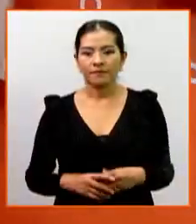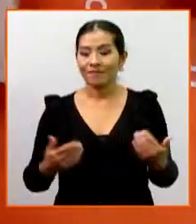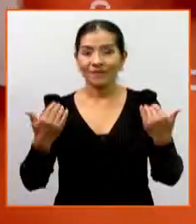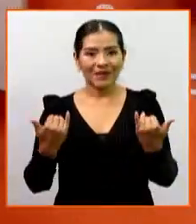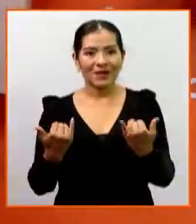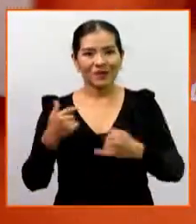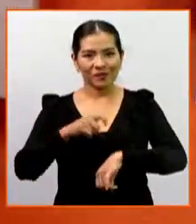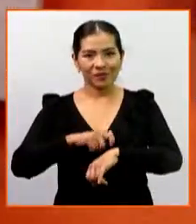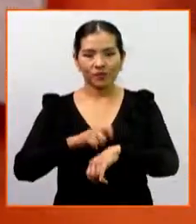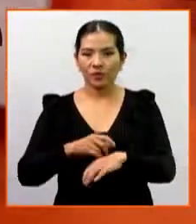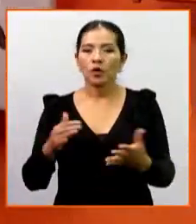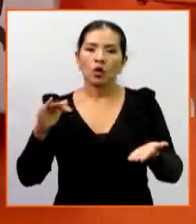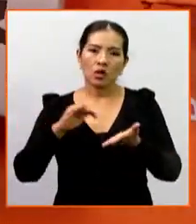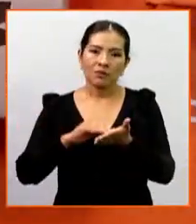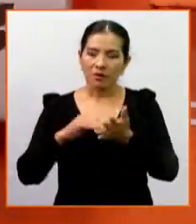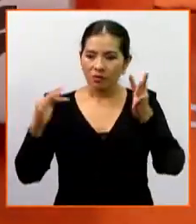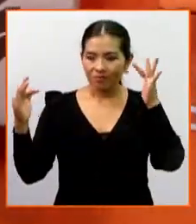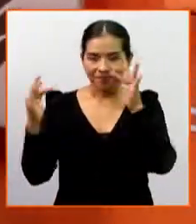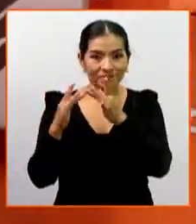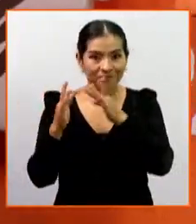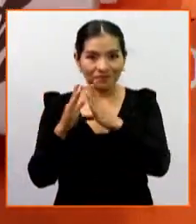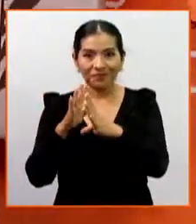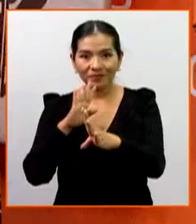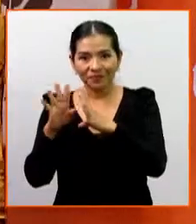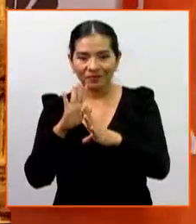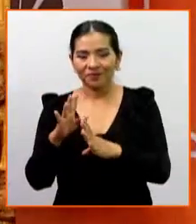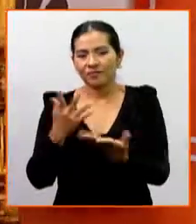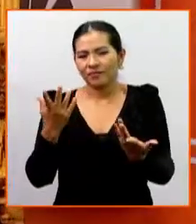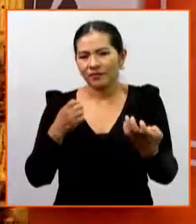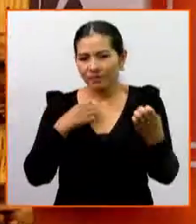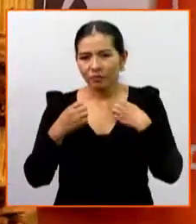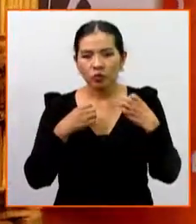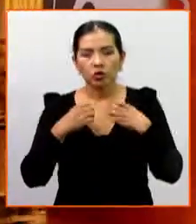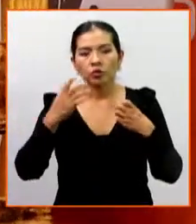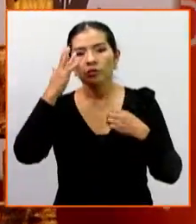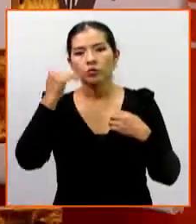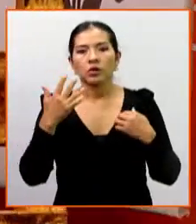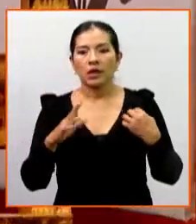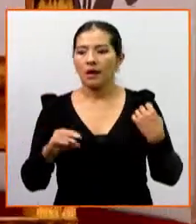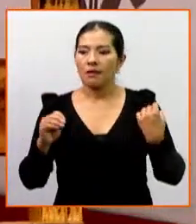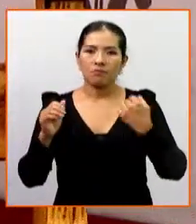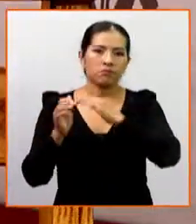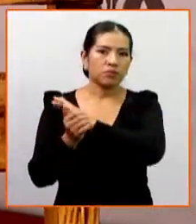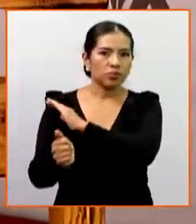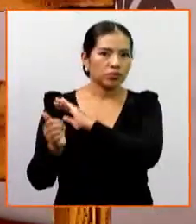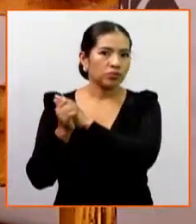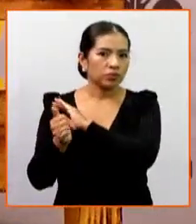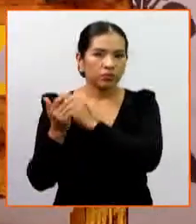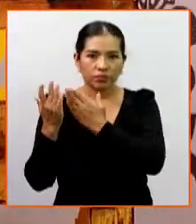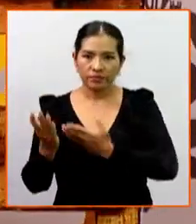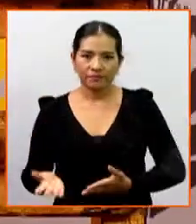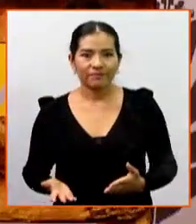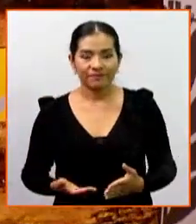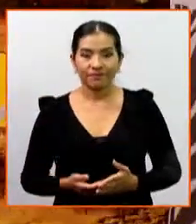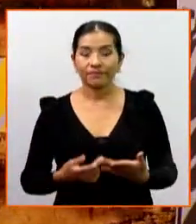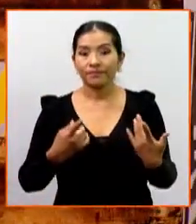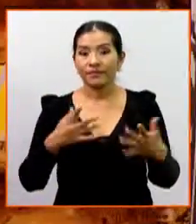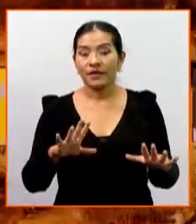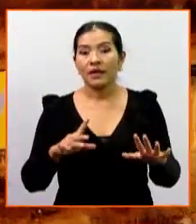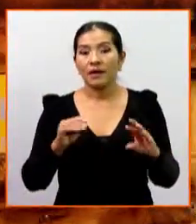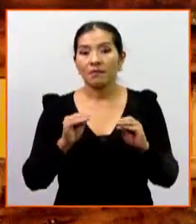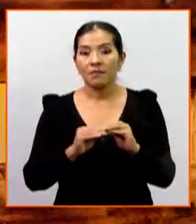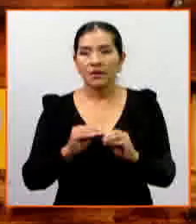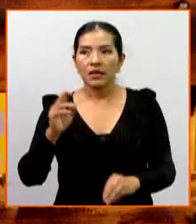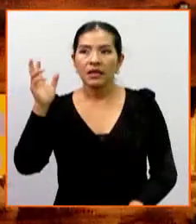momento ahora de una entrevista que me emociona muchísimo porque es todo un artista. Y aquí ustedes escuchan